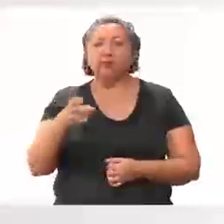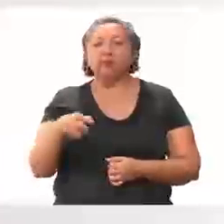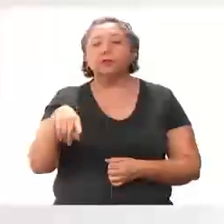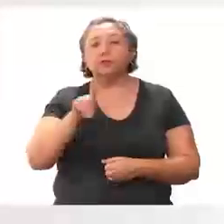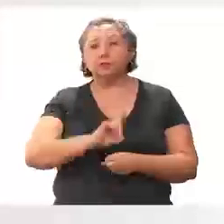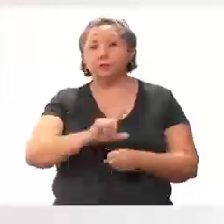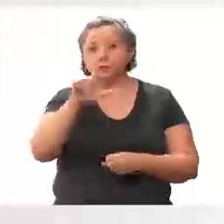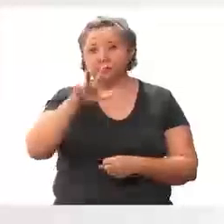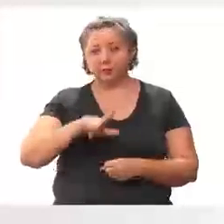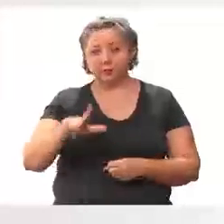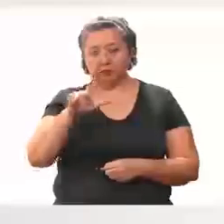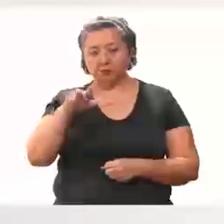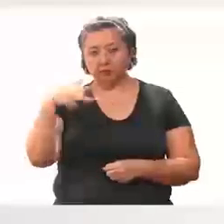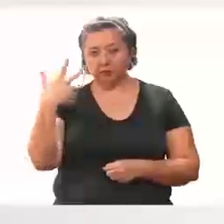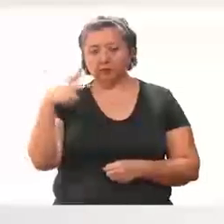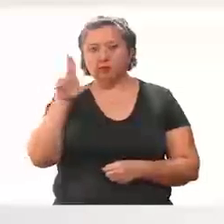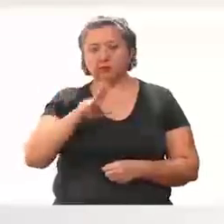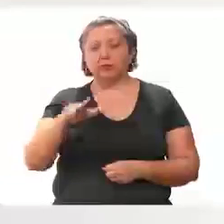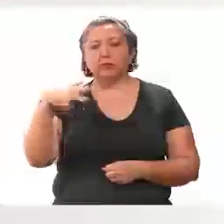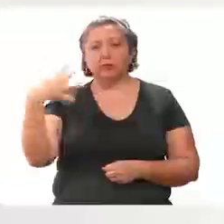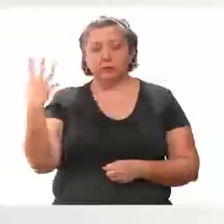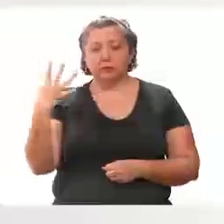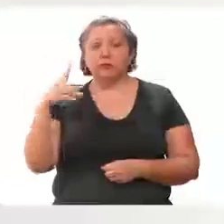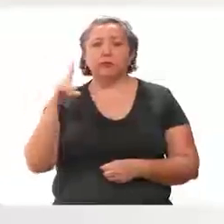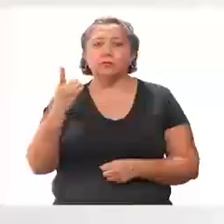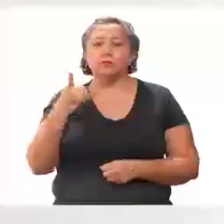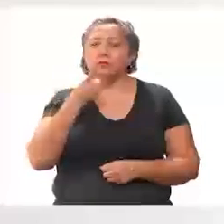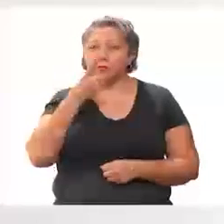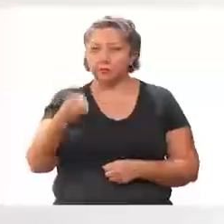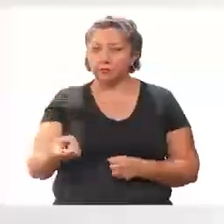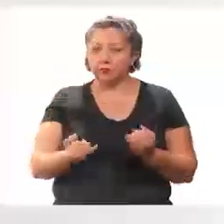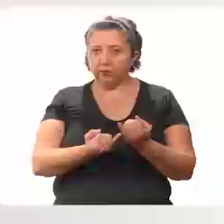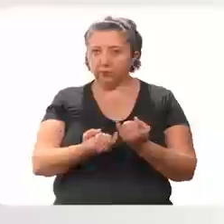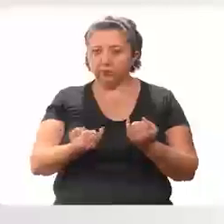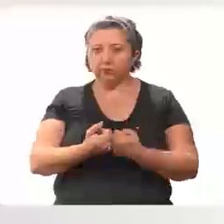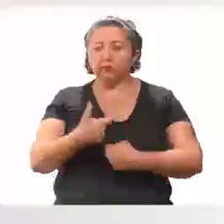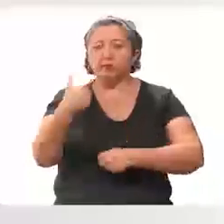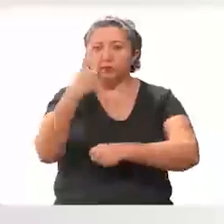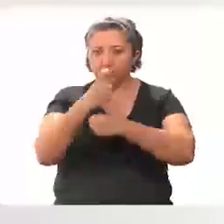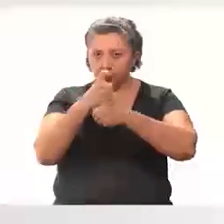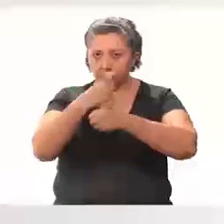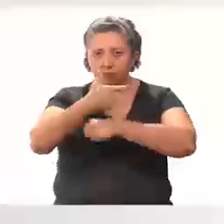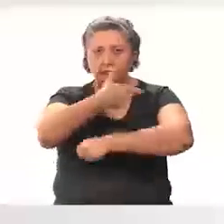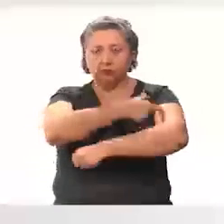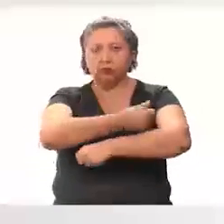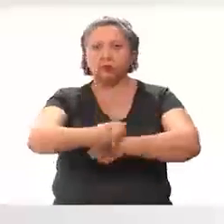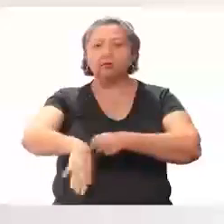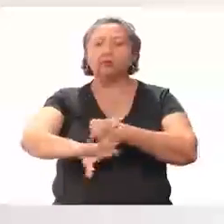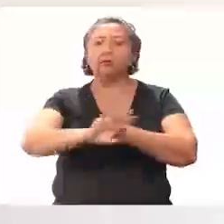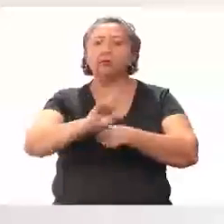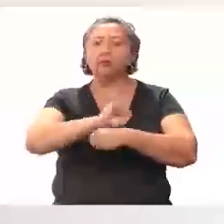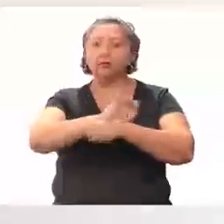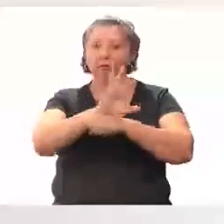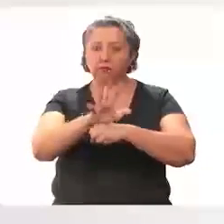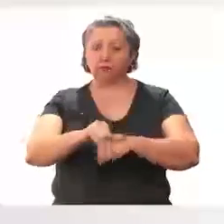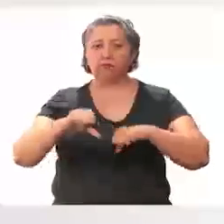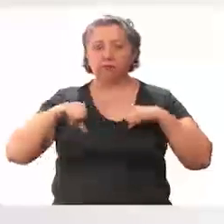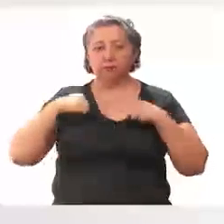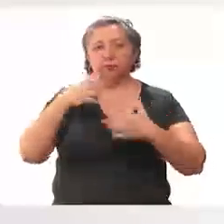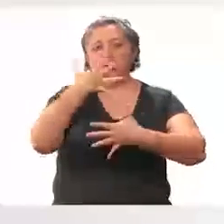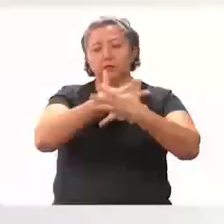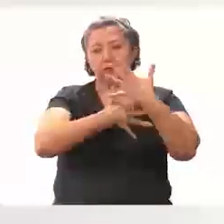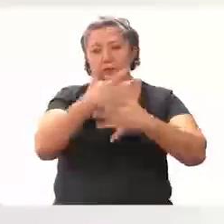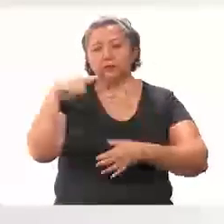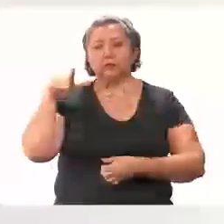partir de los días lunes 13 y martes 14 de diciembre, se aplicará de manera simultánea la primera dosis de la vacuna contra el coronavirus a adolescentes